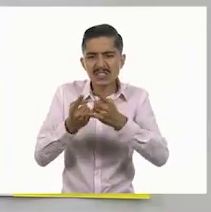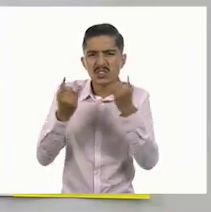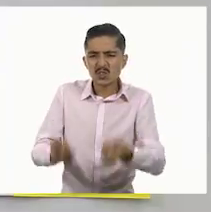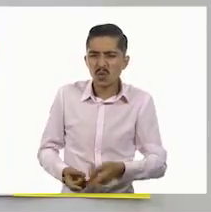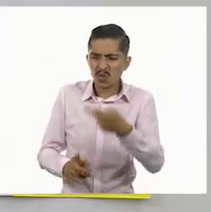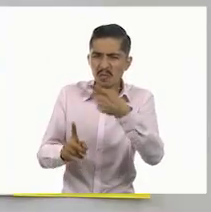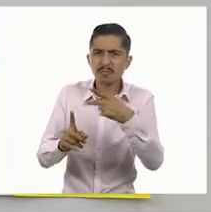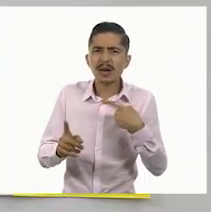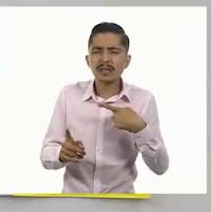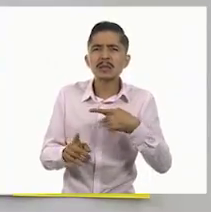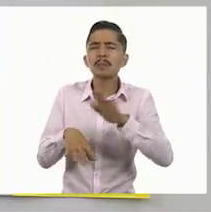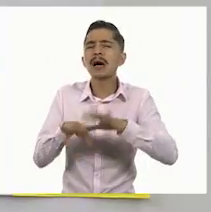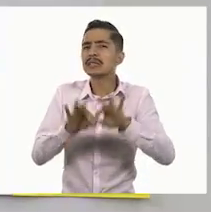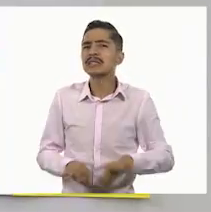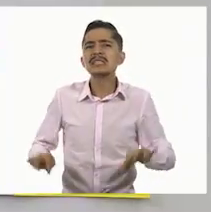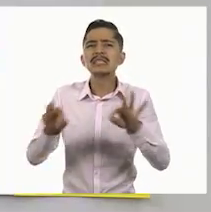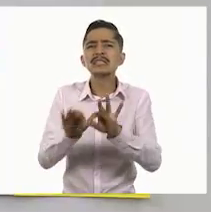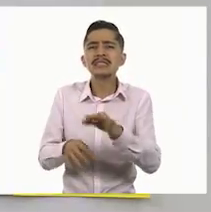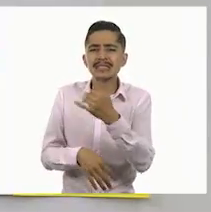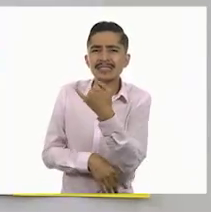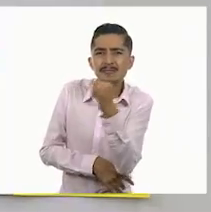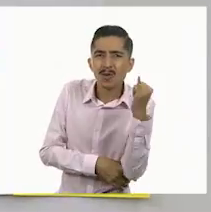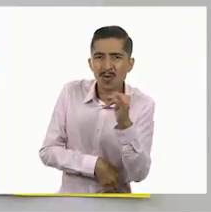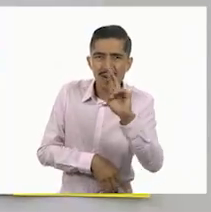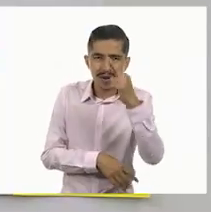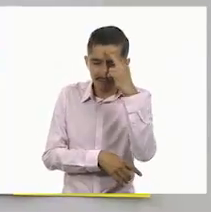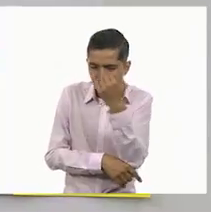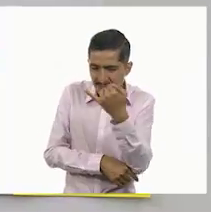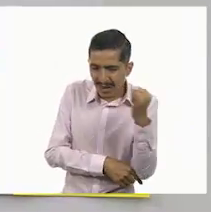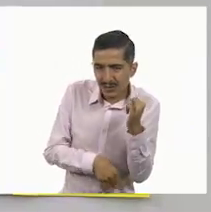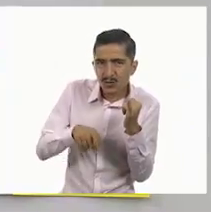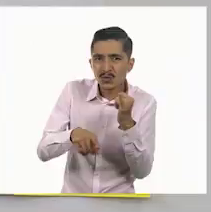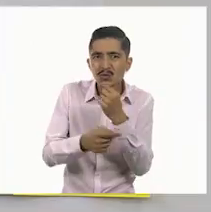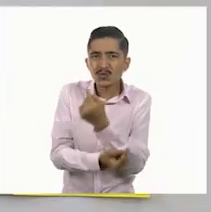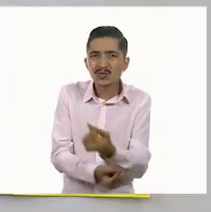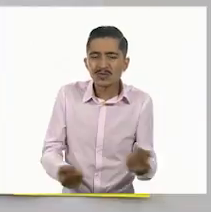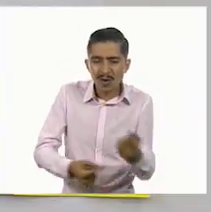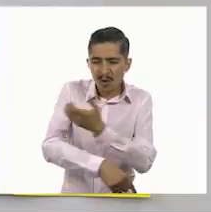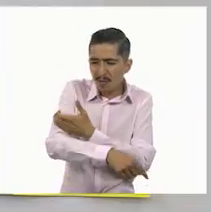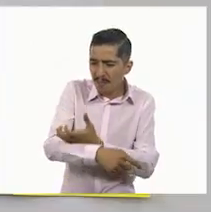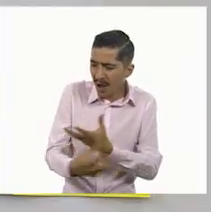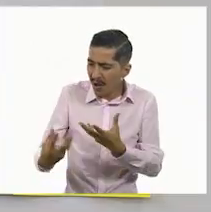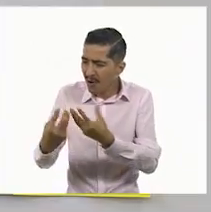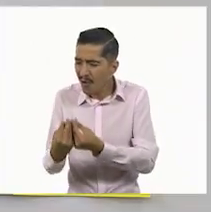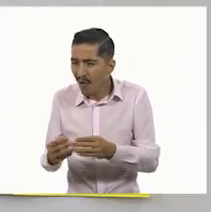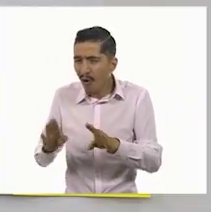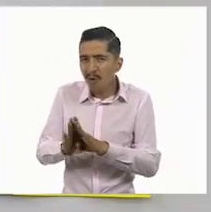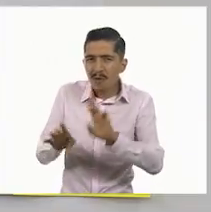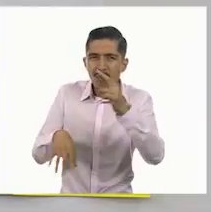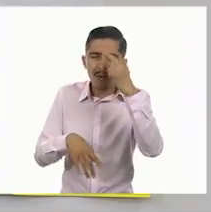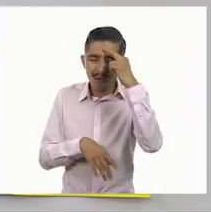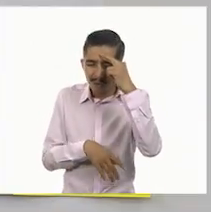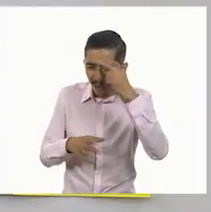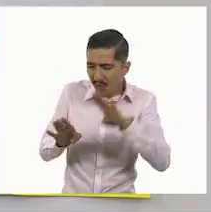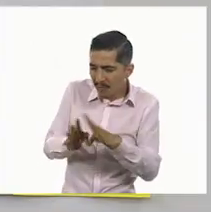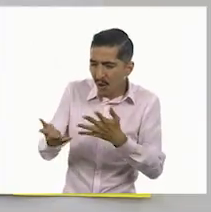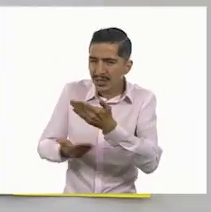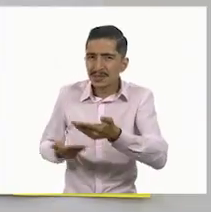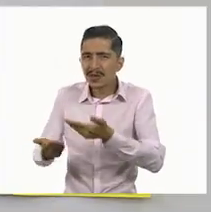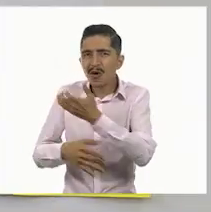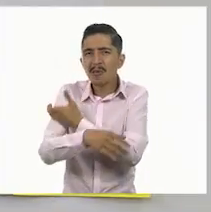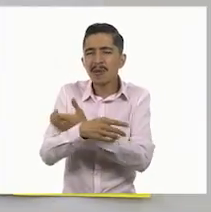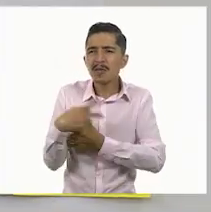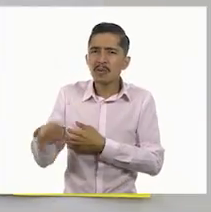más relevante del preescolar, de la temporada del preescolar de tu compañero, del primer grado, de